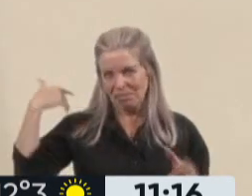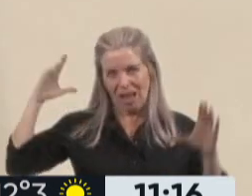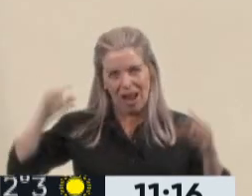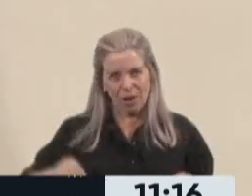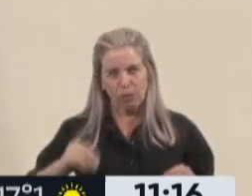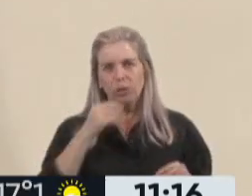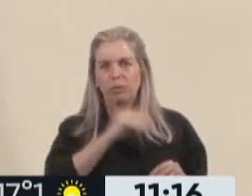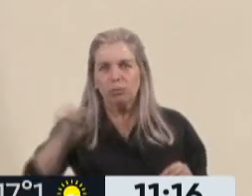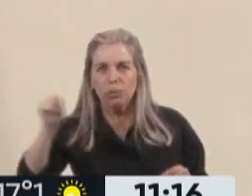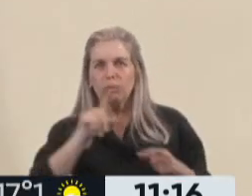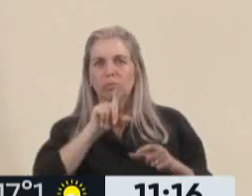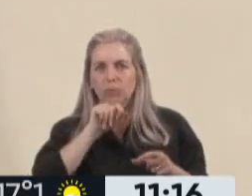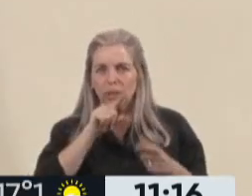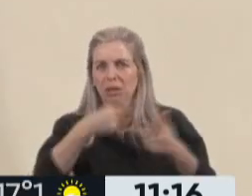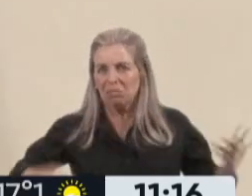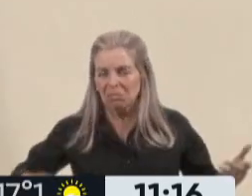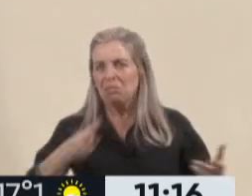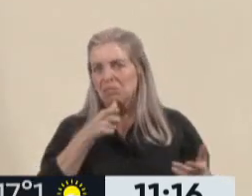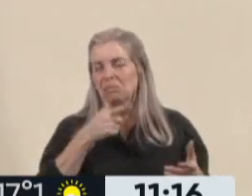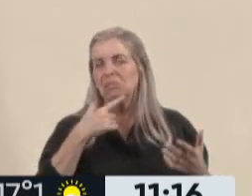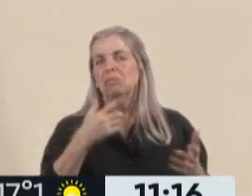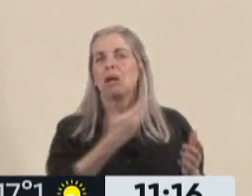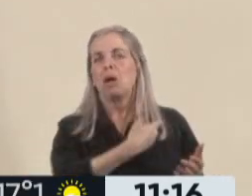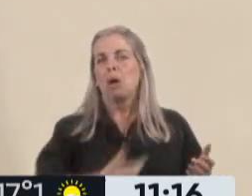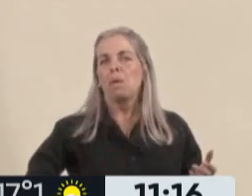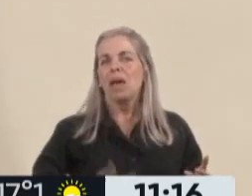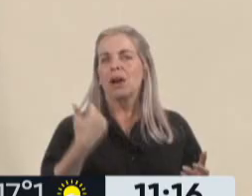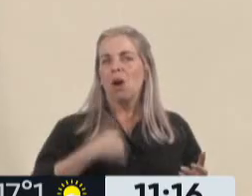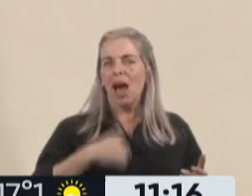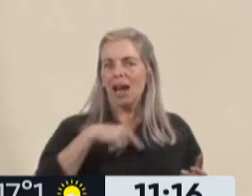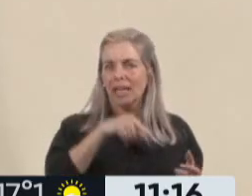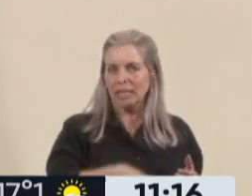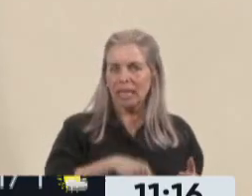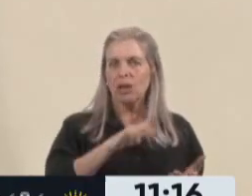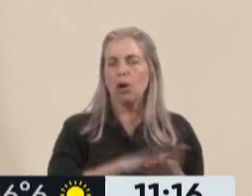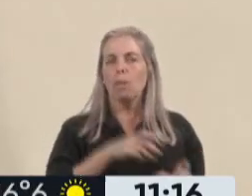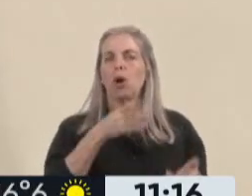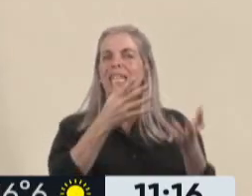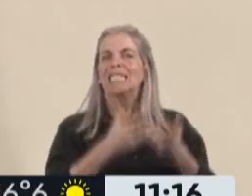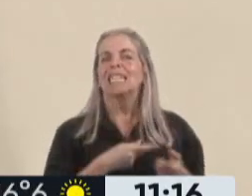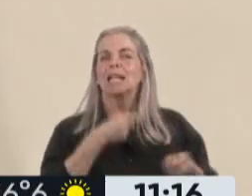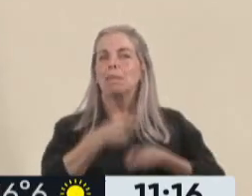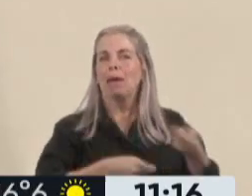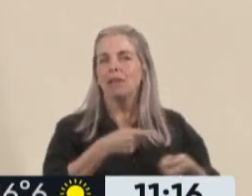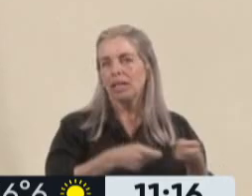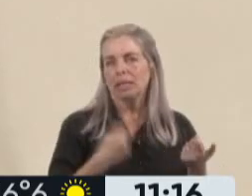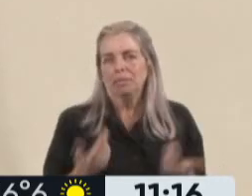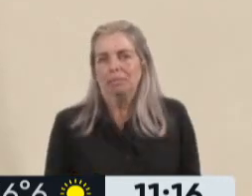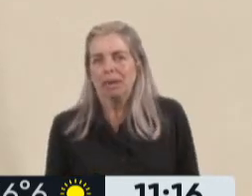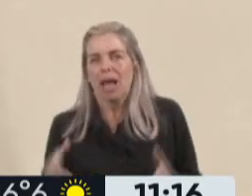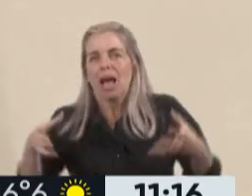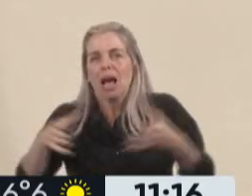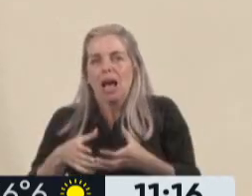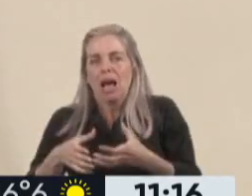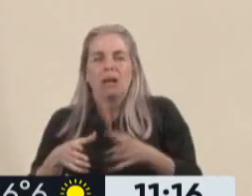gráfica, pero afirma que se ha detectado, el gobierno argentino, una red que usa el sistema financiero para mover dinero de la organización Bueno, Hezbollah. eso lo